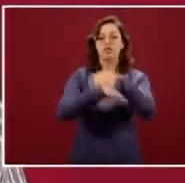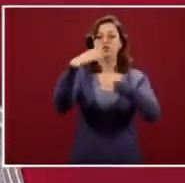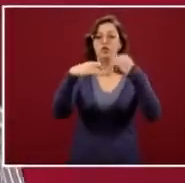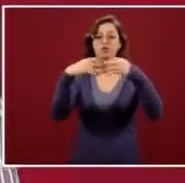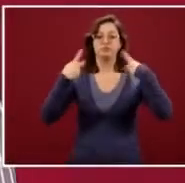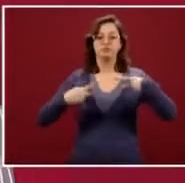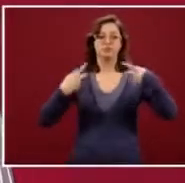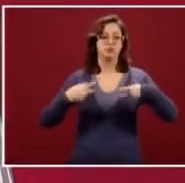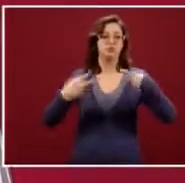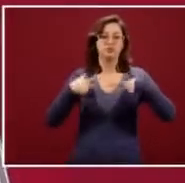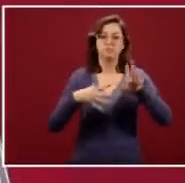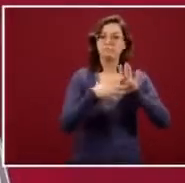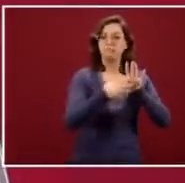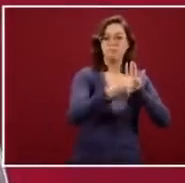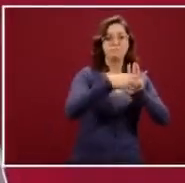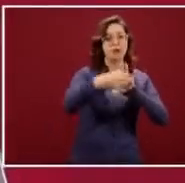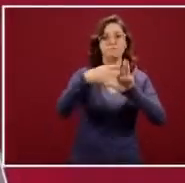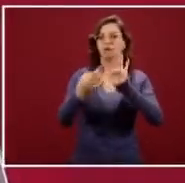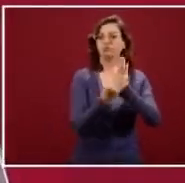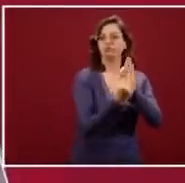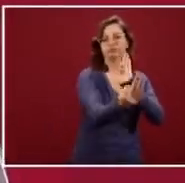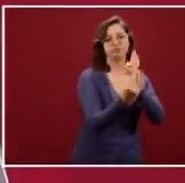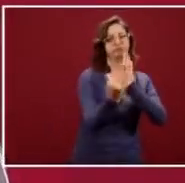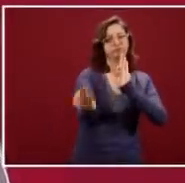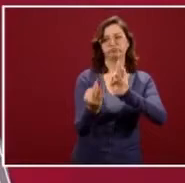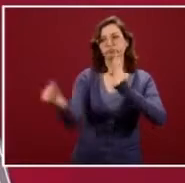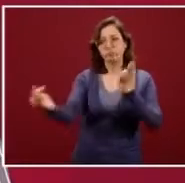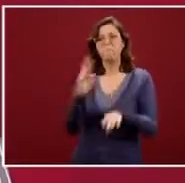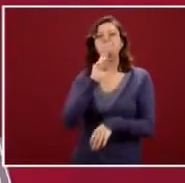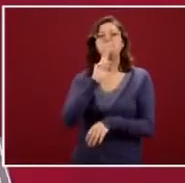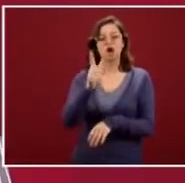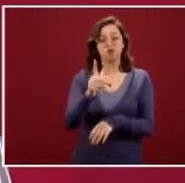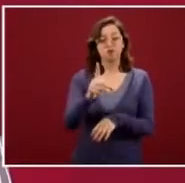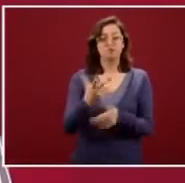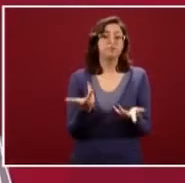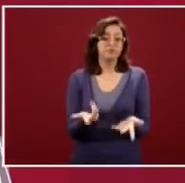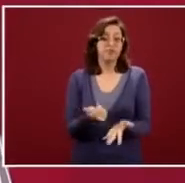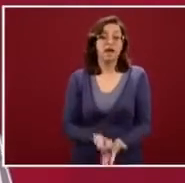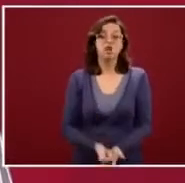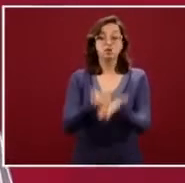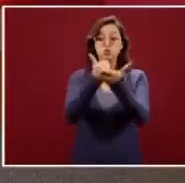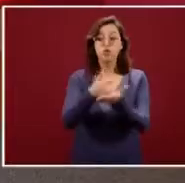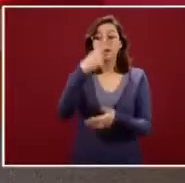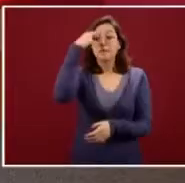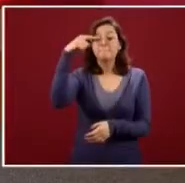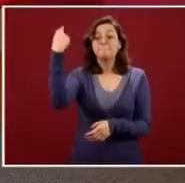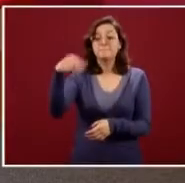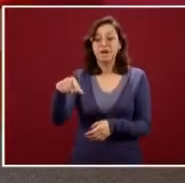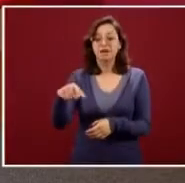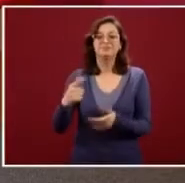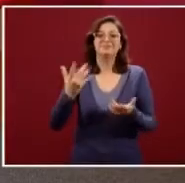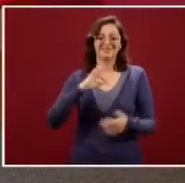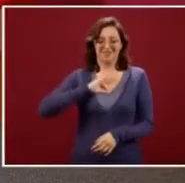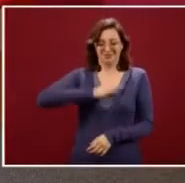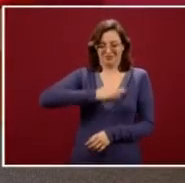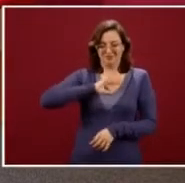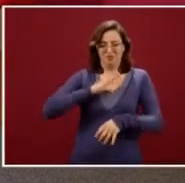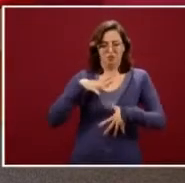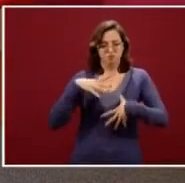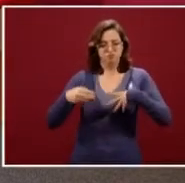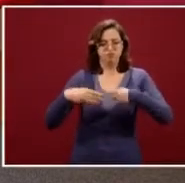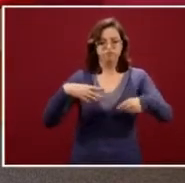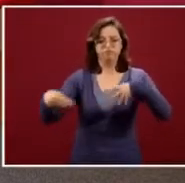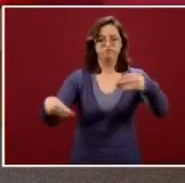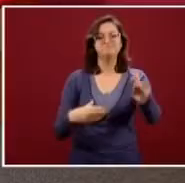colectivo, de la población, que nos va a ayudar a todas y a todos a disminuir la transmisión del